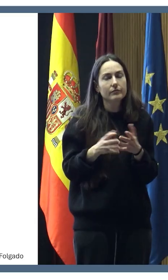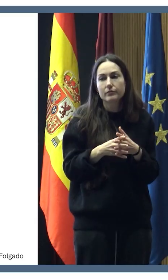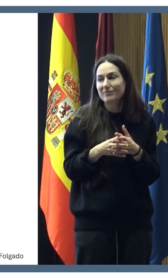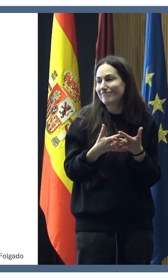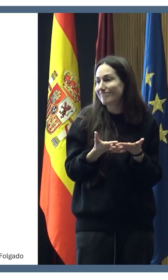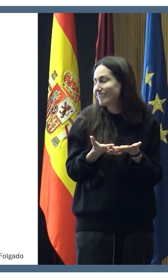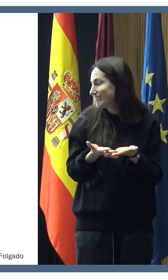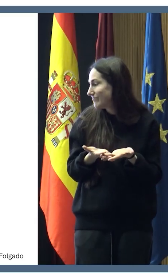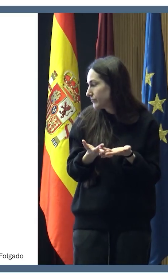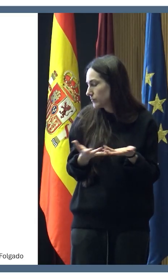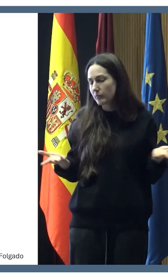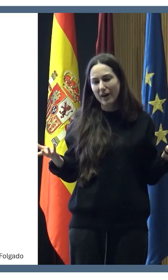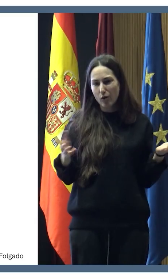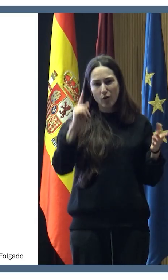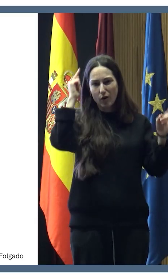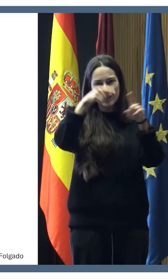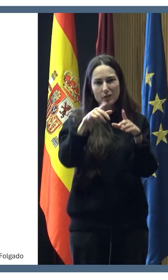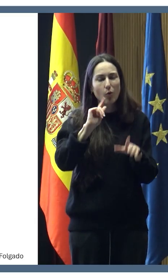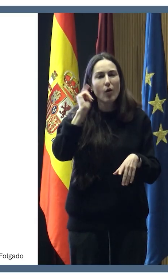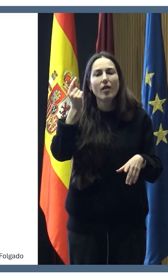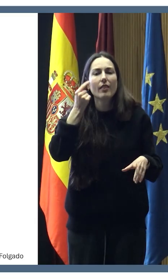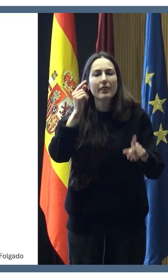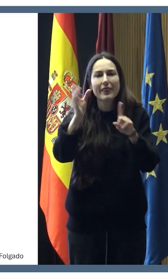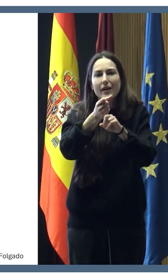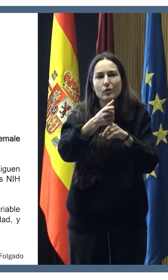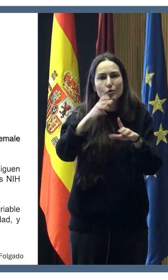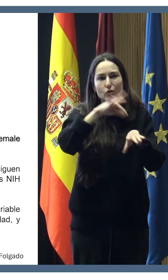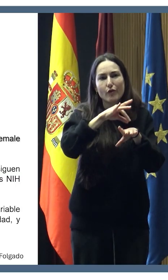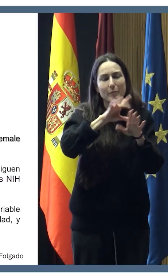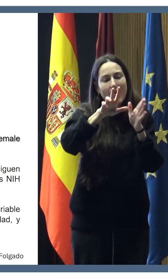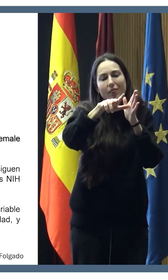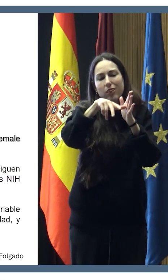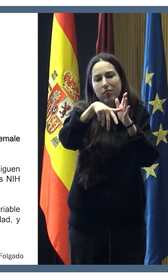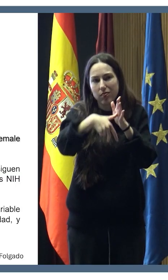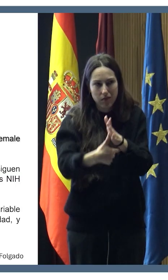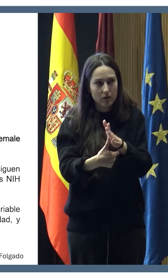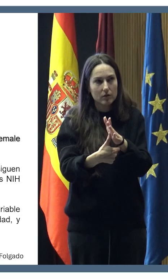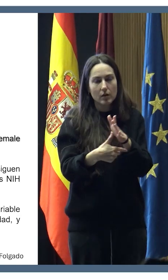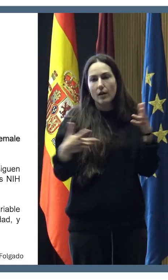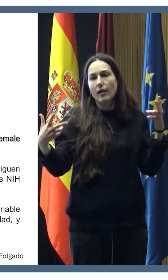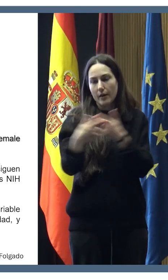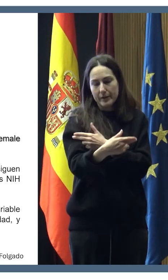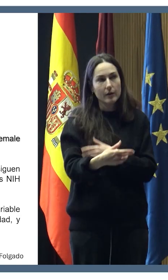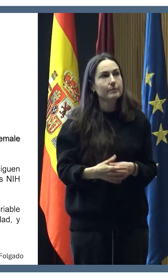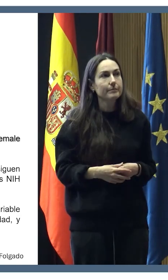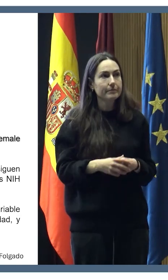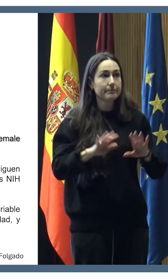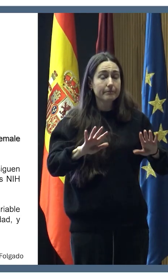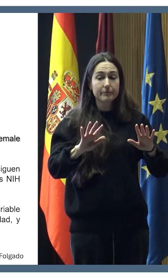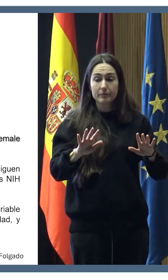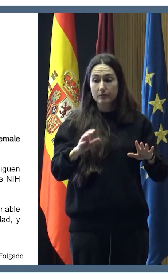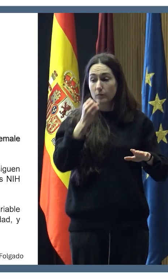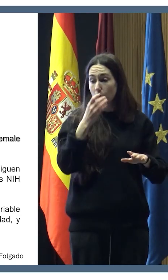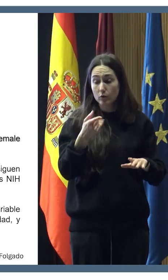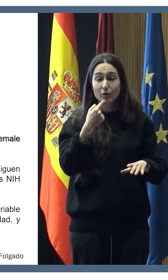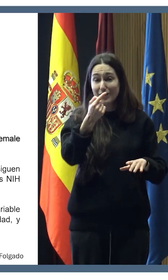no se siga retrasando el diagnóstico en ciertas patologías. Entonces, pues, os